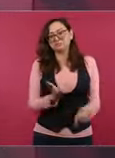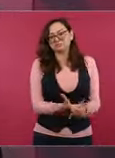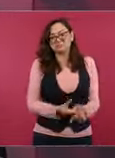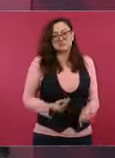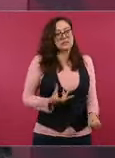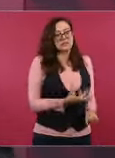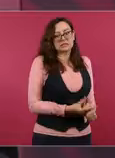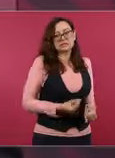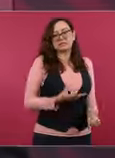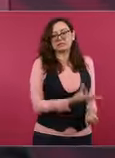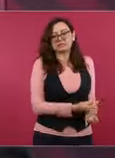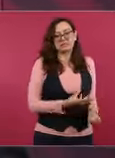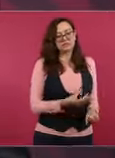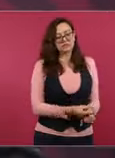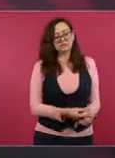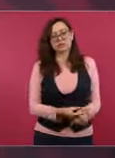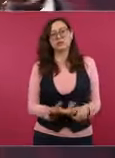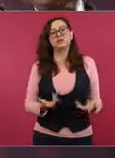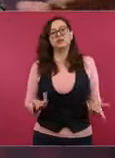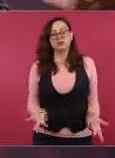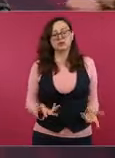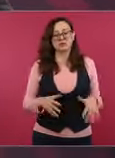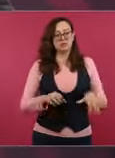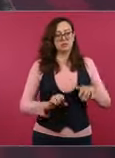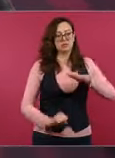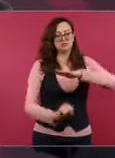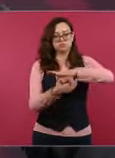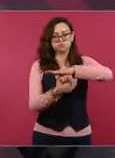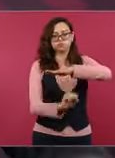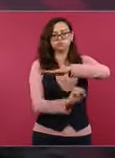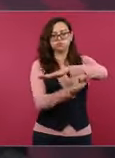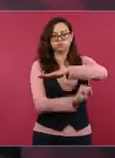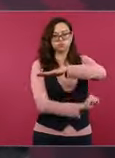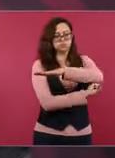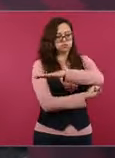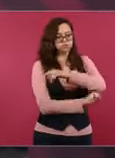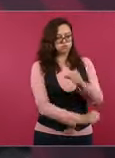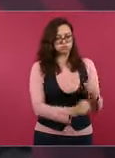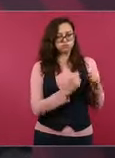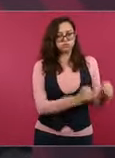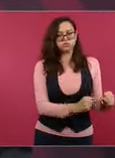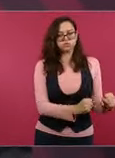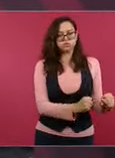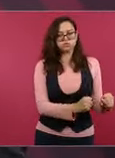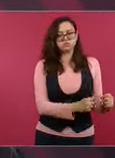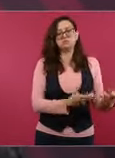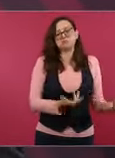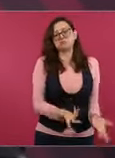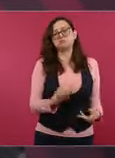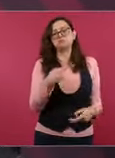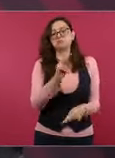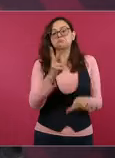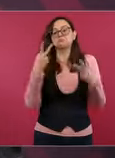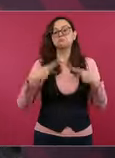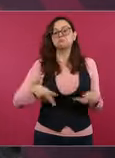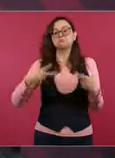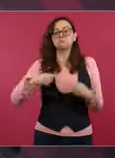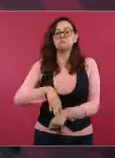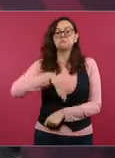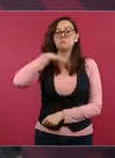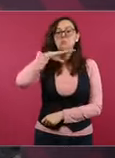inyectar concreto para darle estabilidad a la Terminal